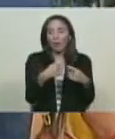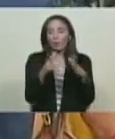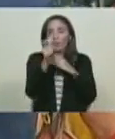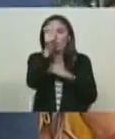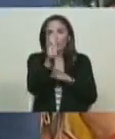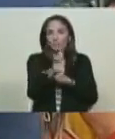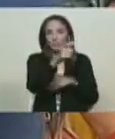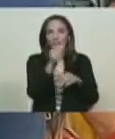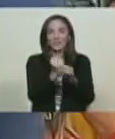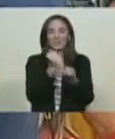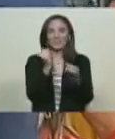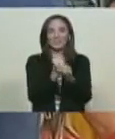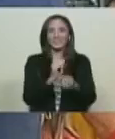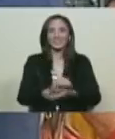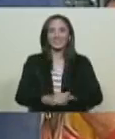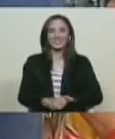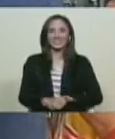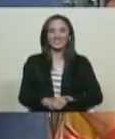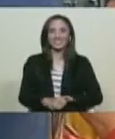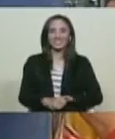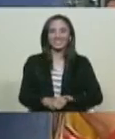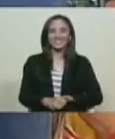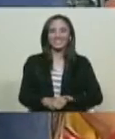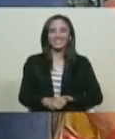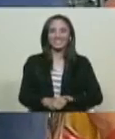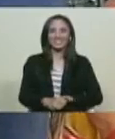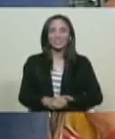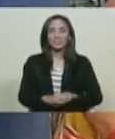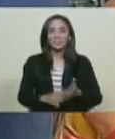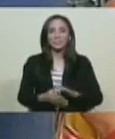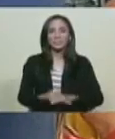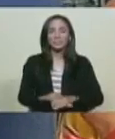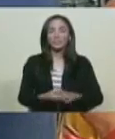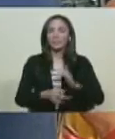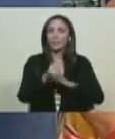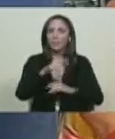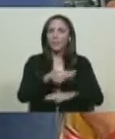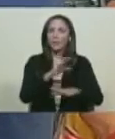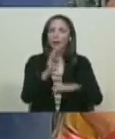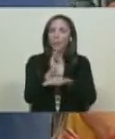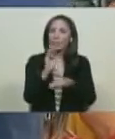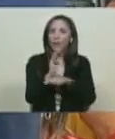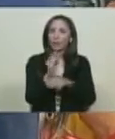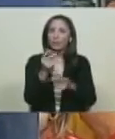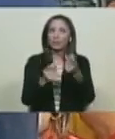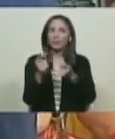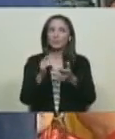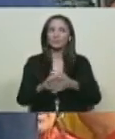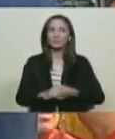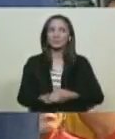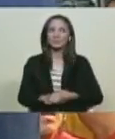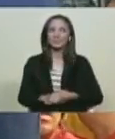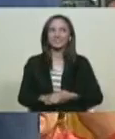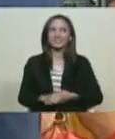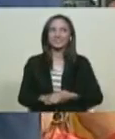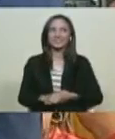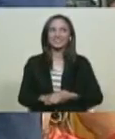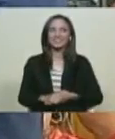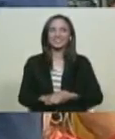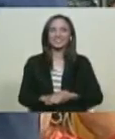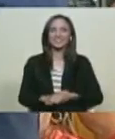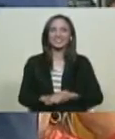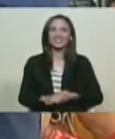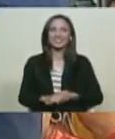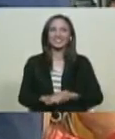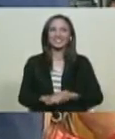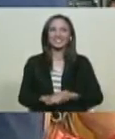el presidente ha generado las políticas suficientes para la protección de nuestros salarios. Y parte de esa política es